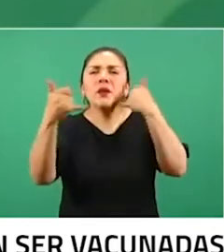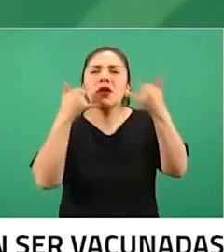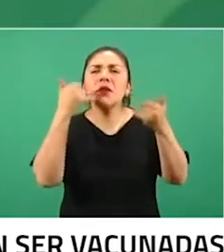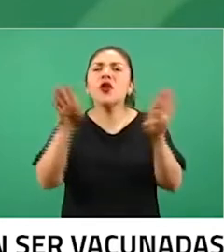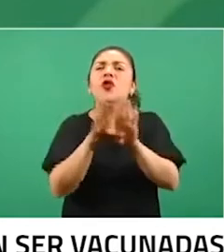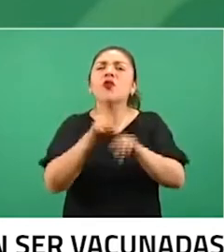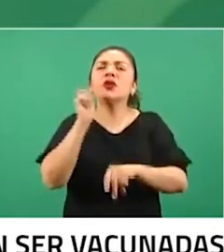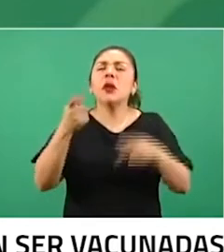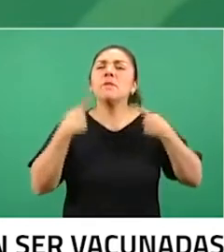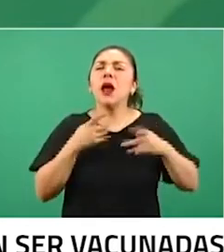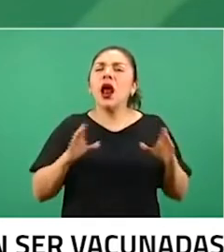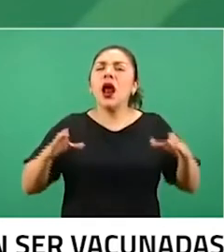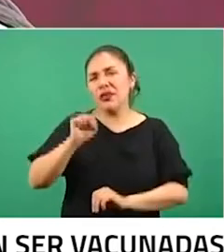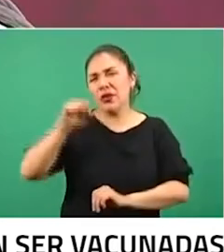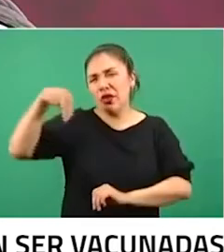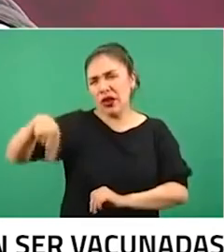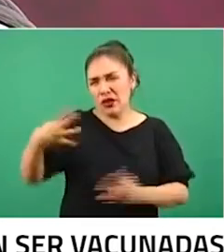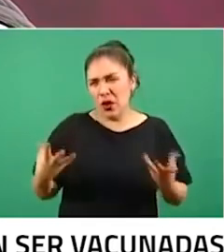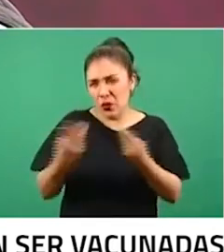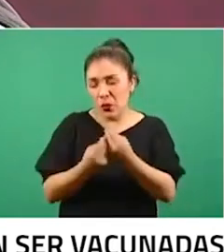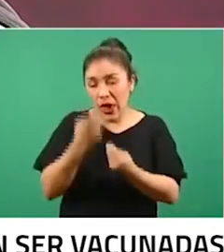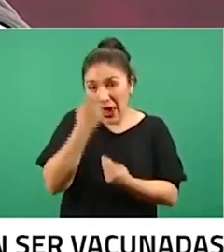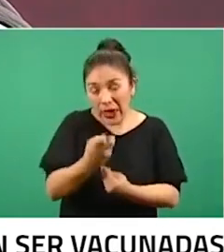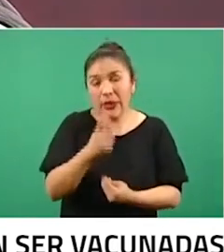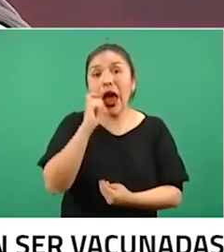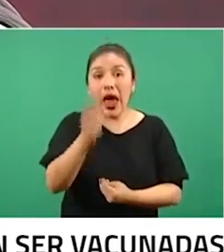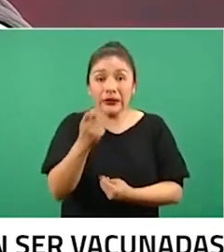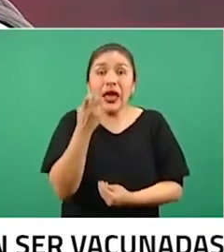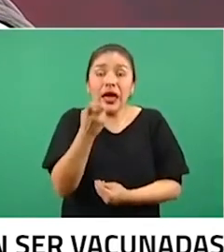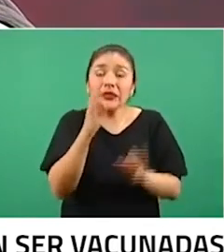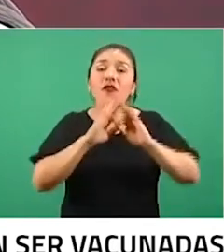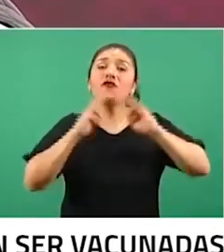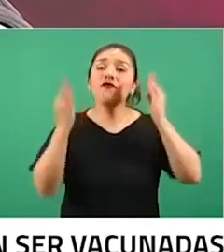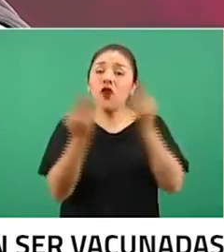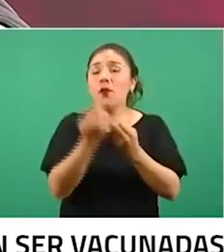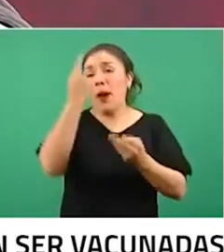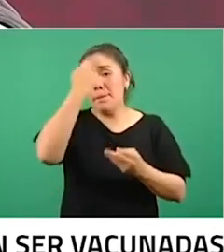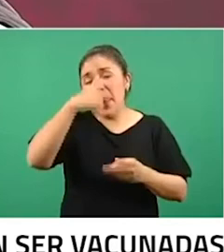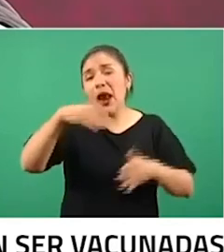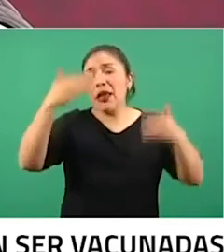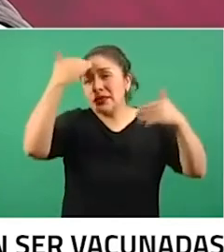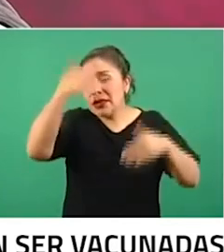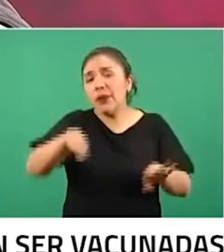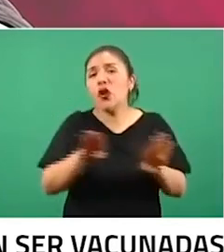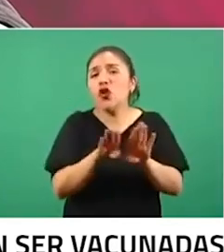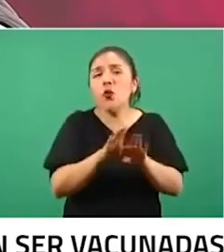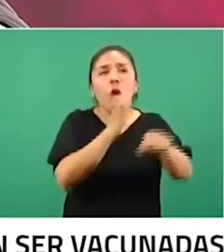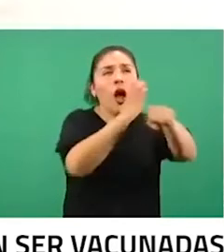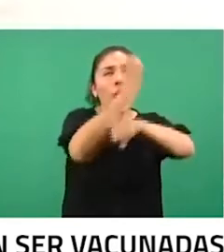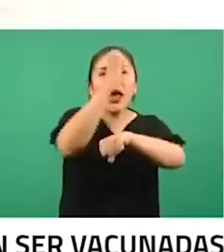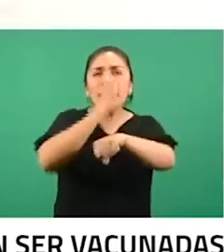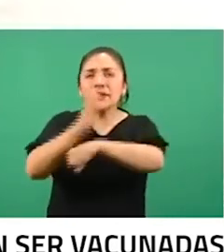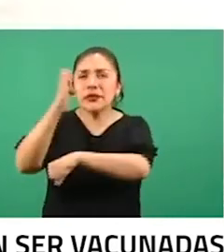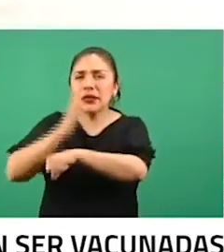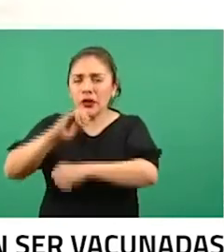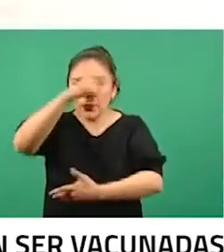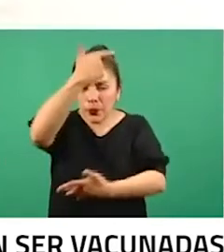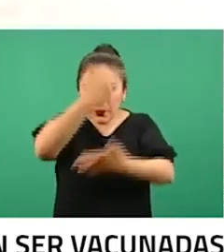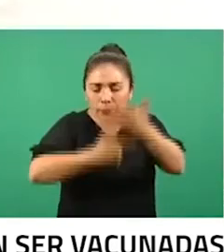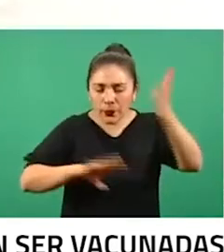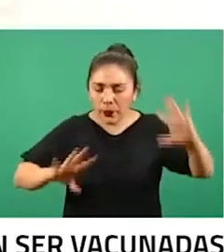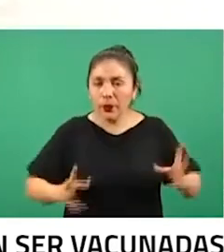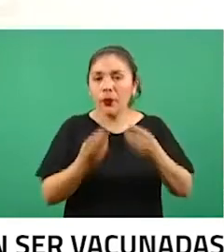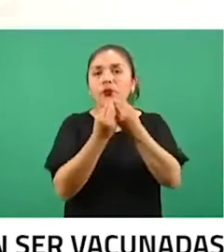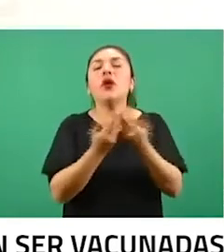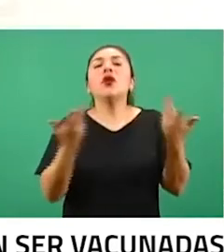como servidores de la nación, son la forma en que se ha estado en todos los estados de la República, la forma en